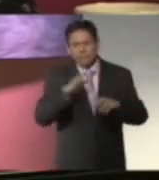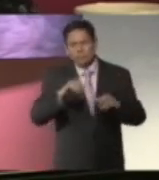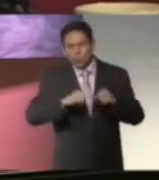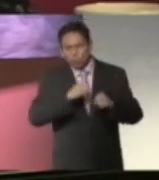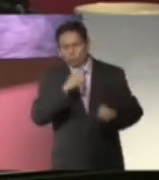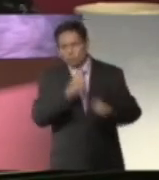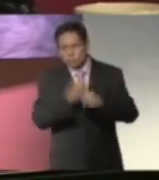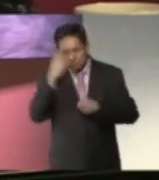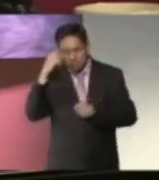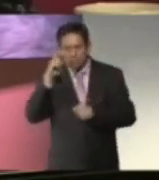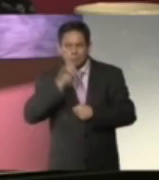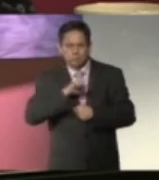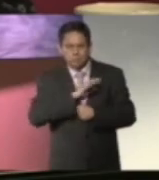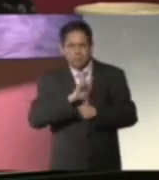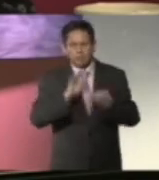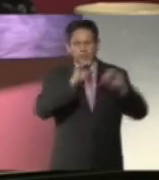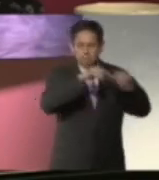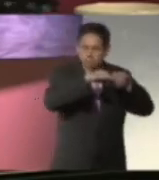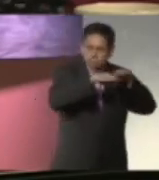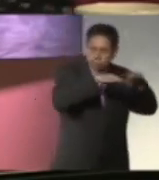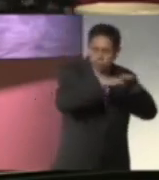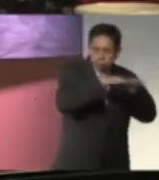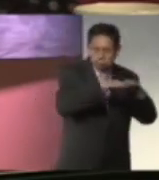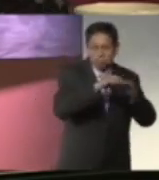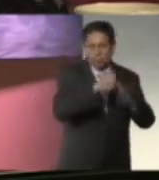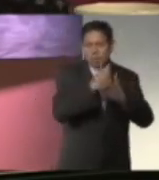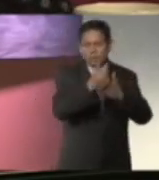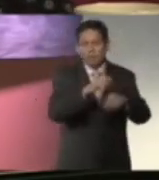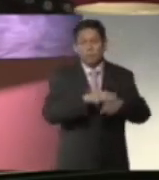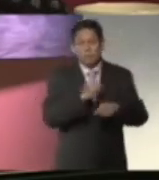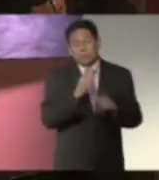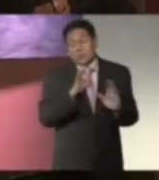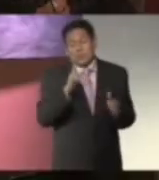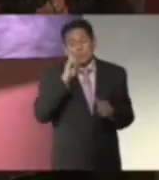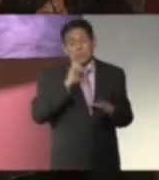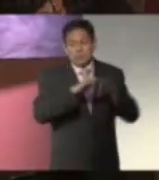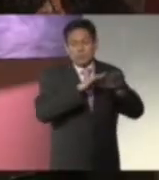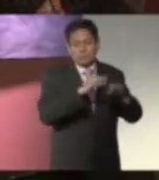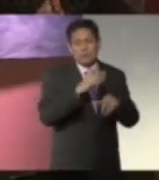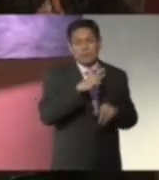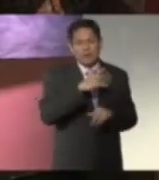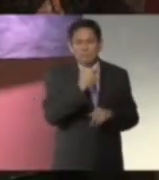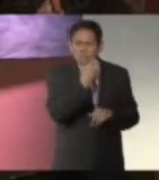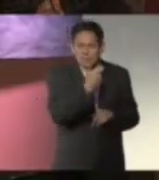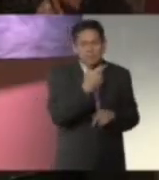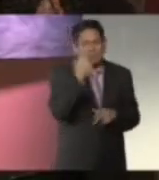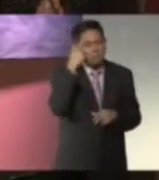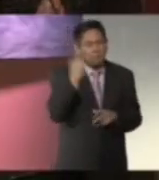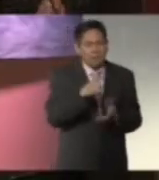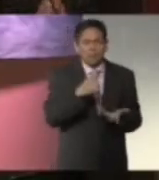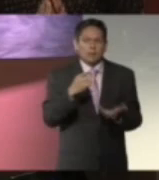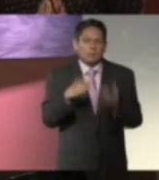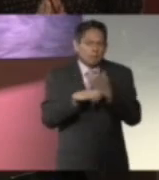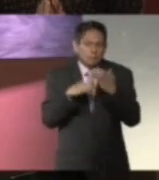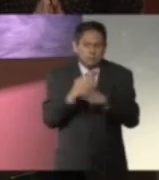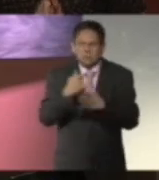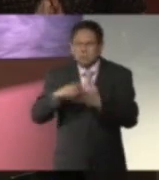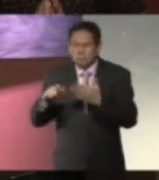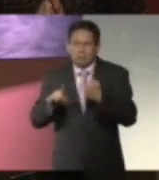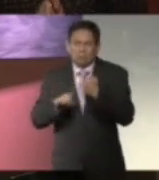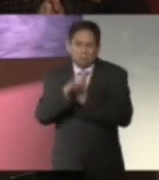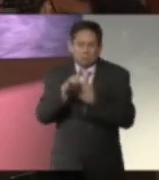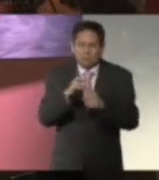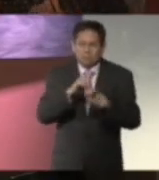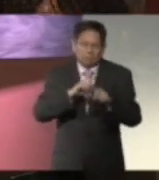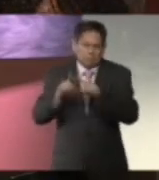ese empoderamiento económico por parte de las mujeres, porque cuentas con un ingreso que te permita resolver necesidades. Creo que por